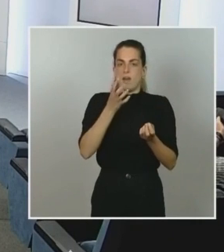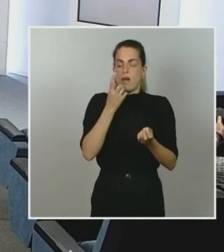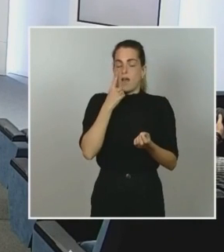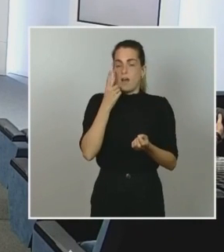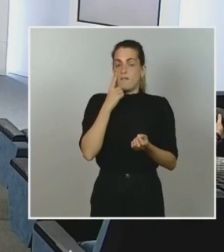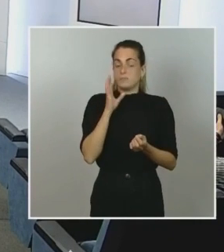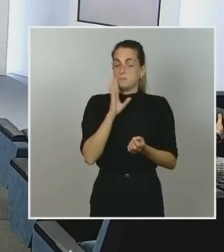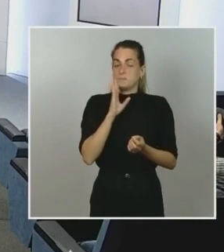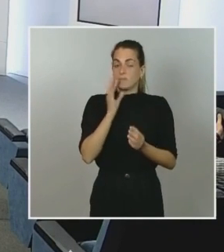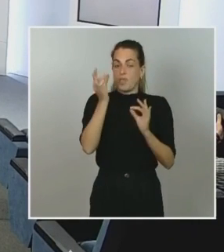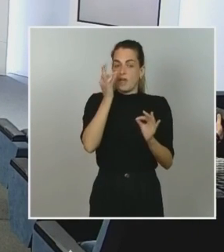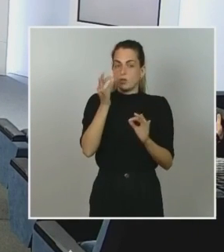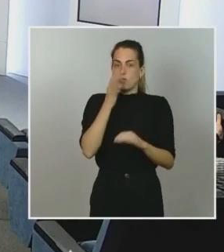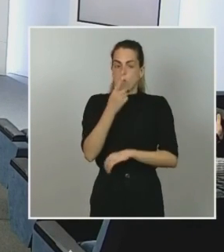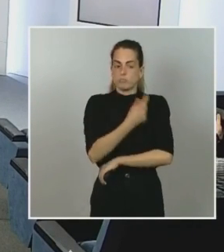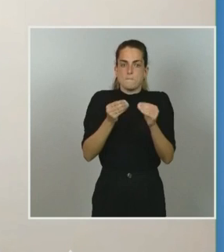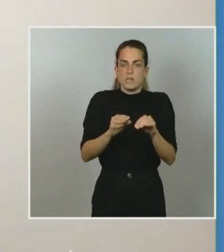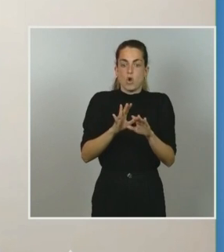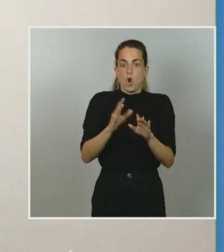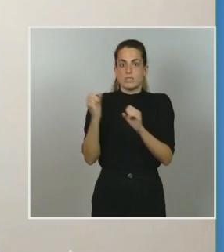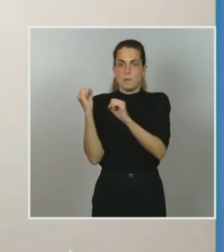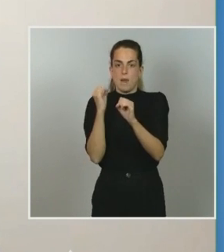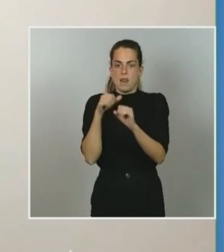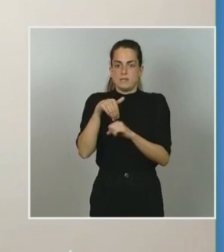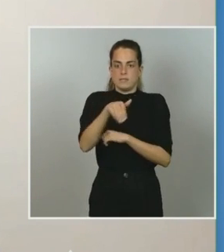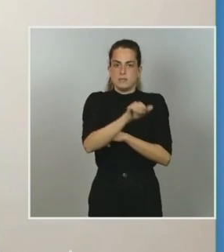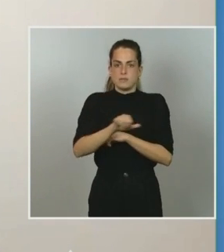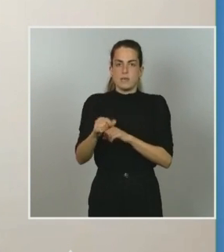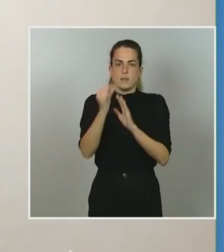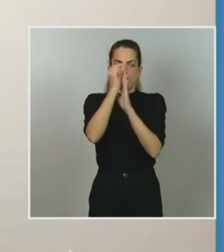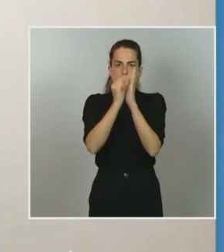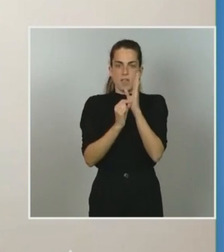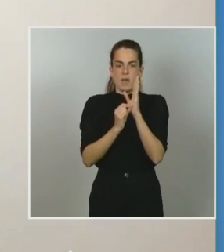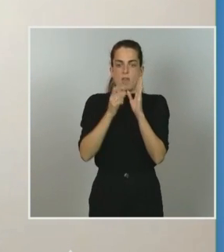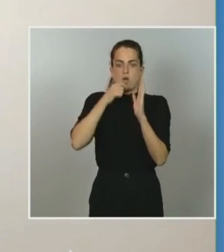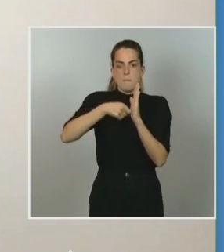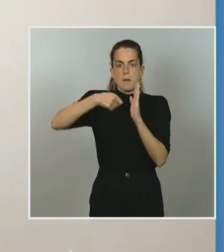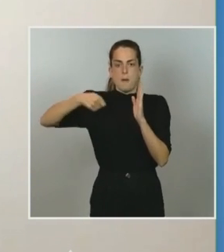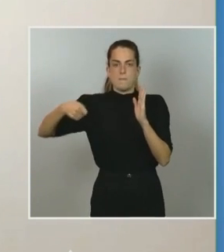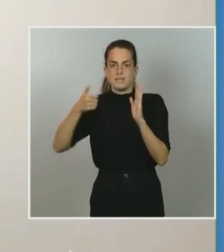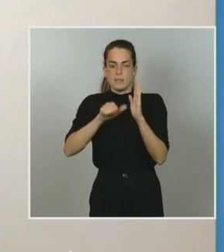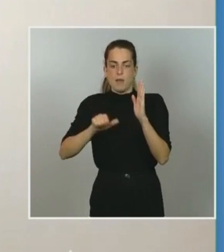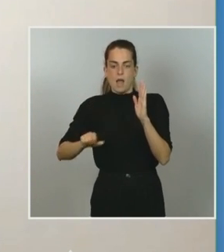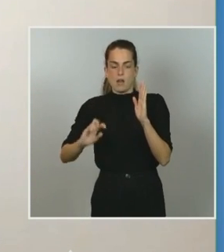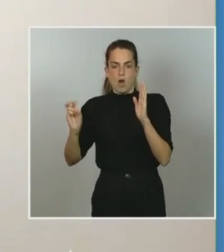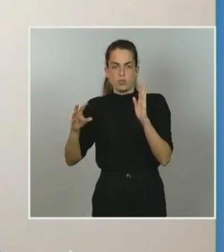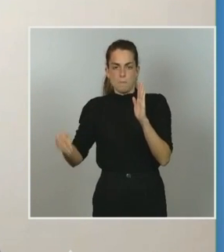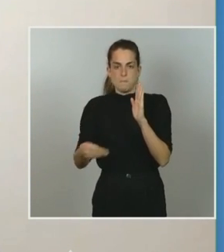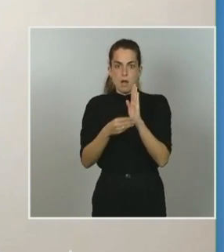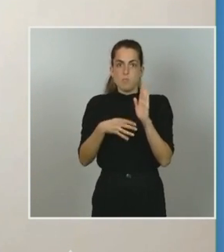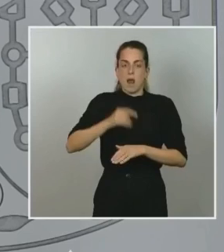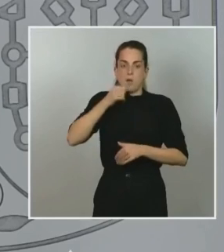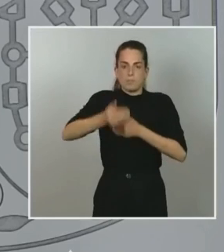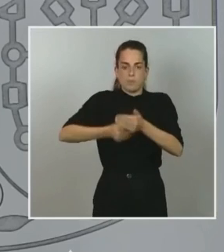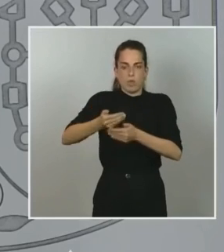de Medicamentos ocurre dos días después de que el gobierno decidiera suspender la administración de esta vacuna de forma cautelar por al menos dos semanas.